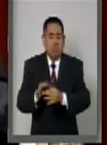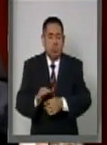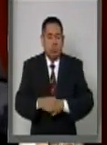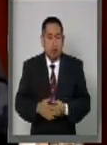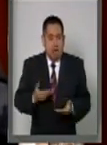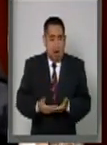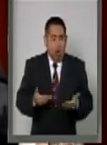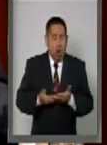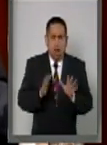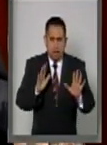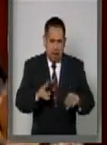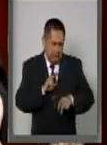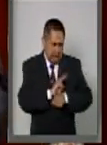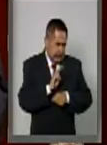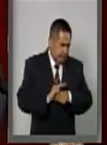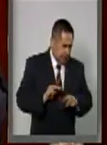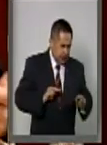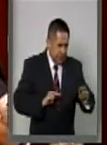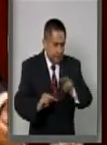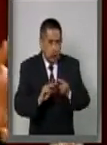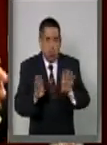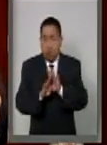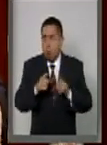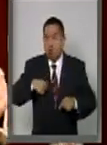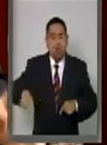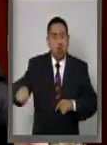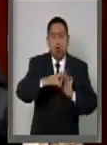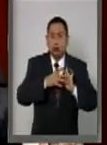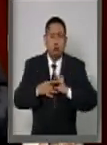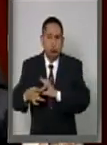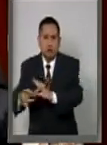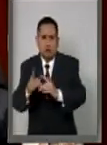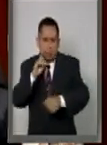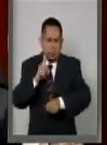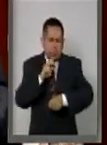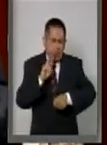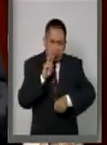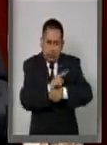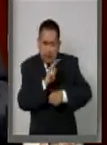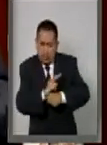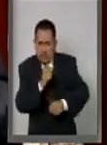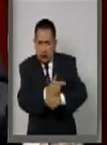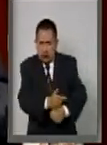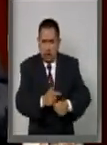tenemos una arquitectura en donde los poderes cooperamos también en la fiscalización.